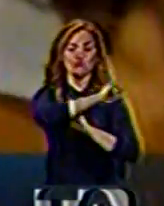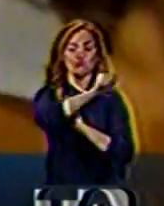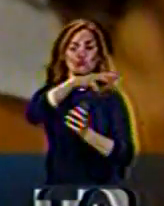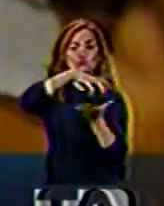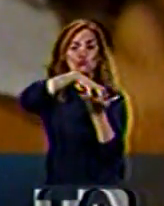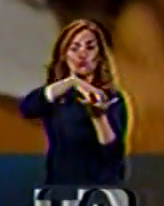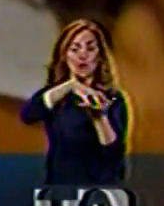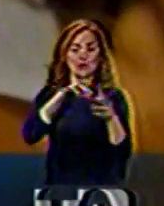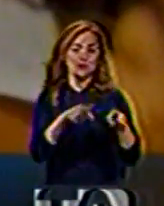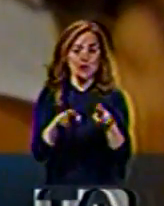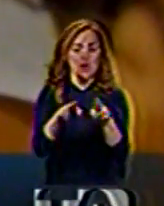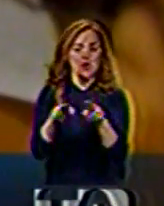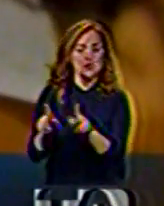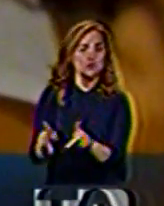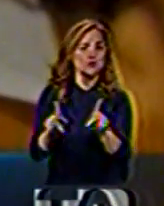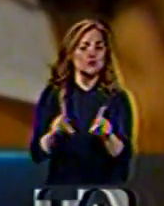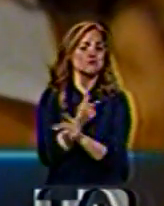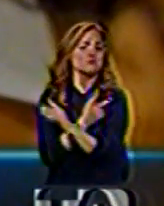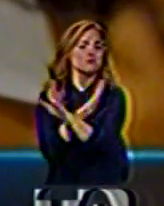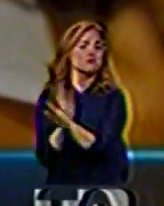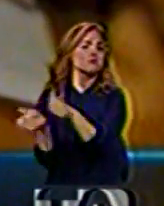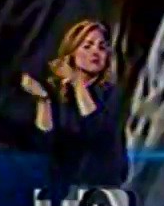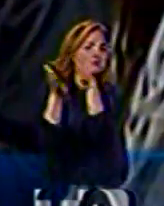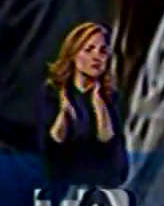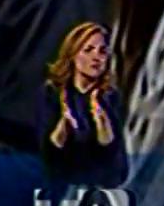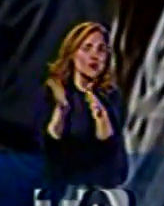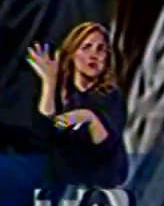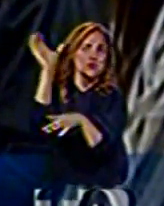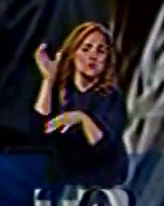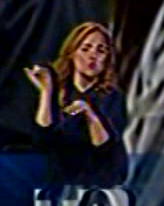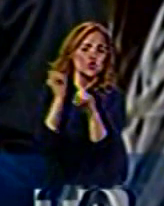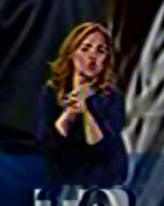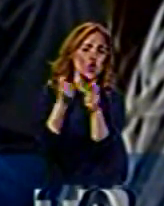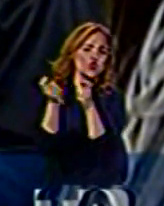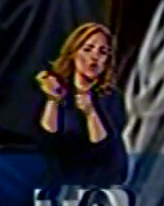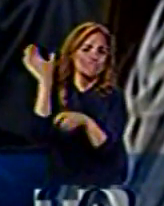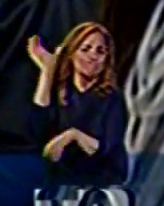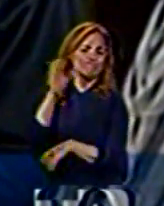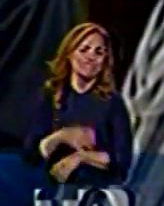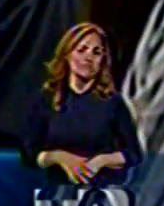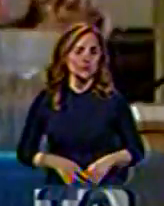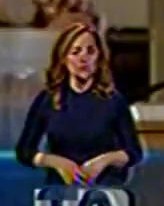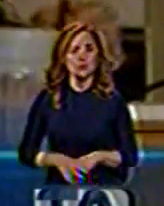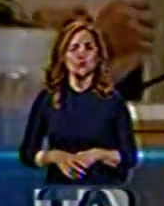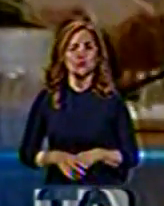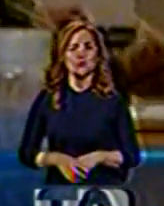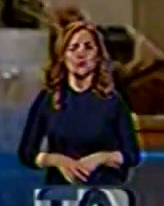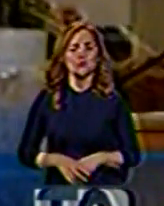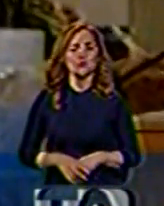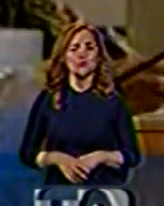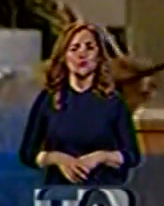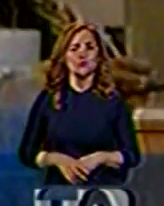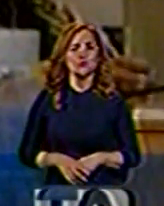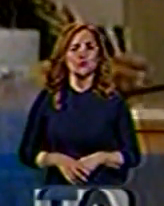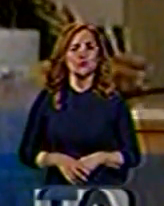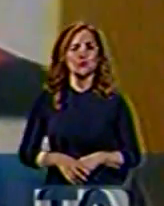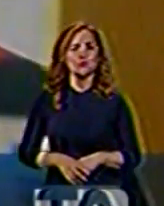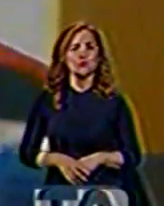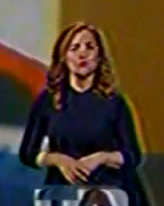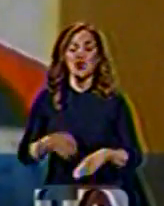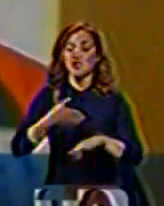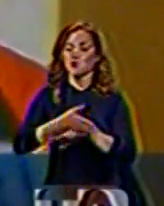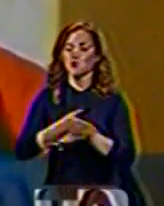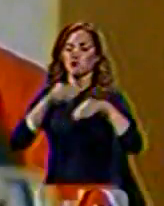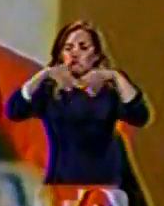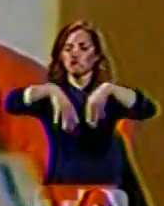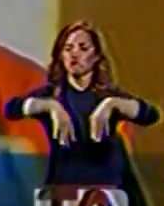Ríos y estar preparados ante los pronósticos que da el Instituto Nacional de Meteorología e Hidrología para esta región. Para que